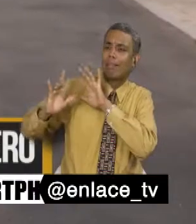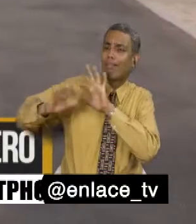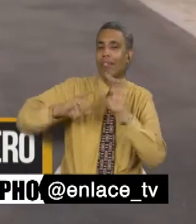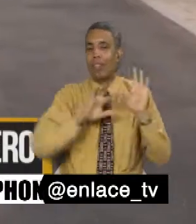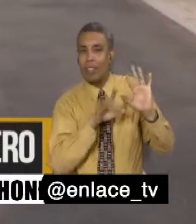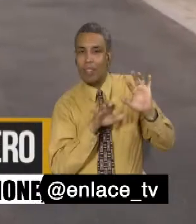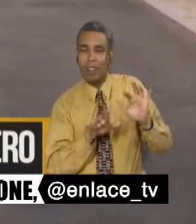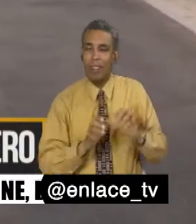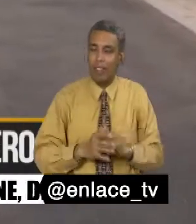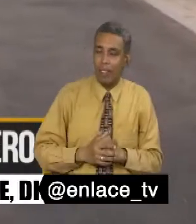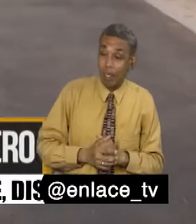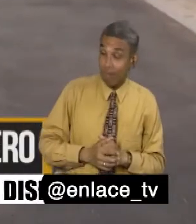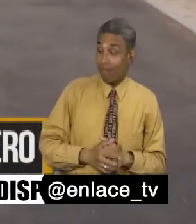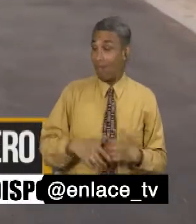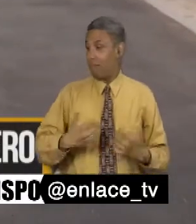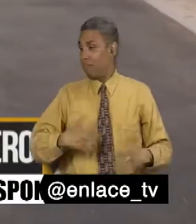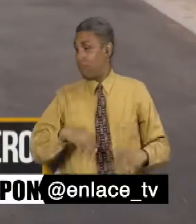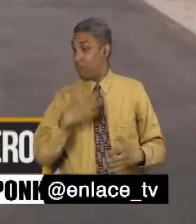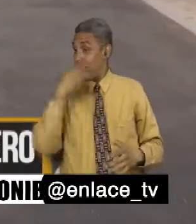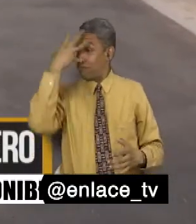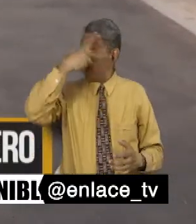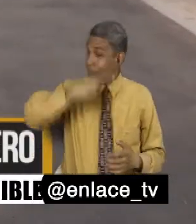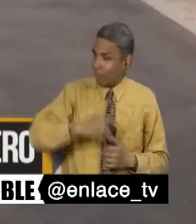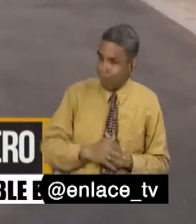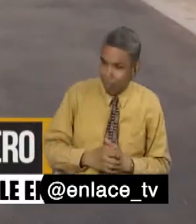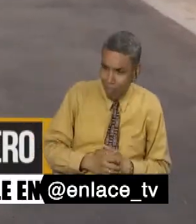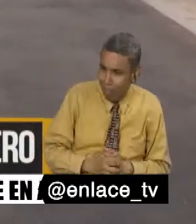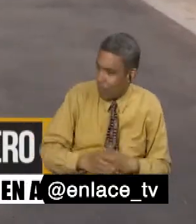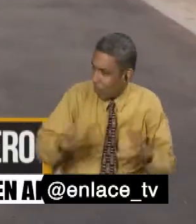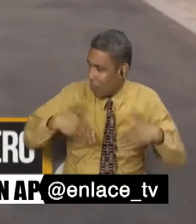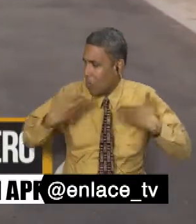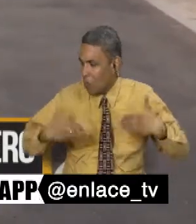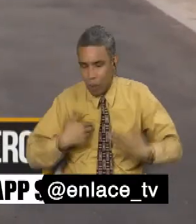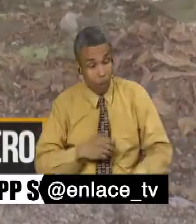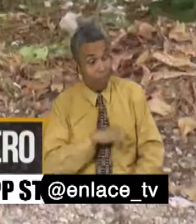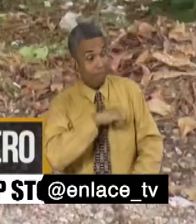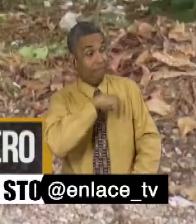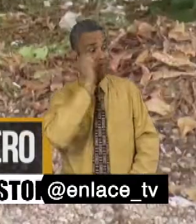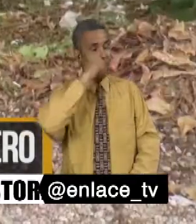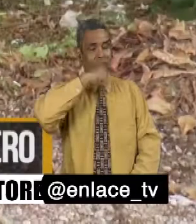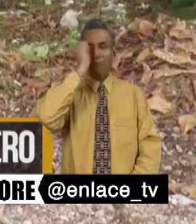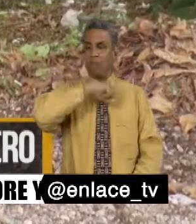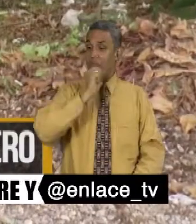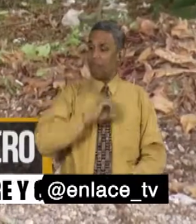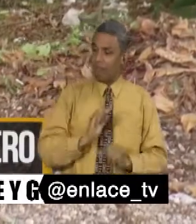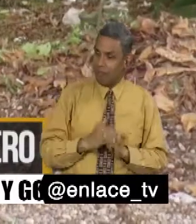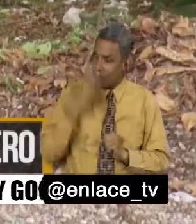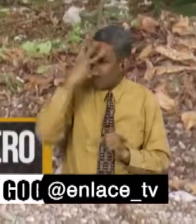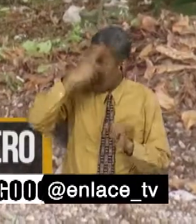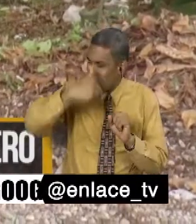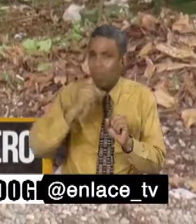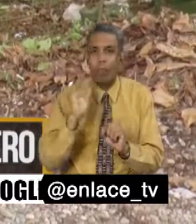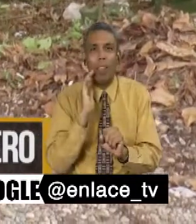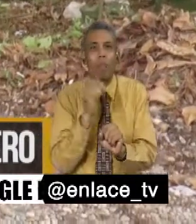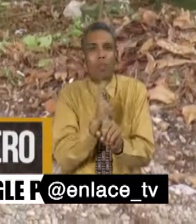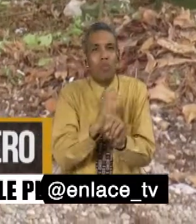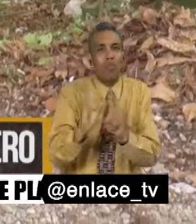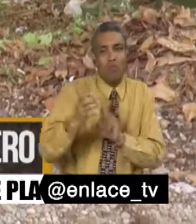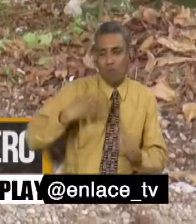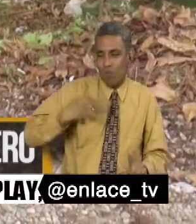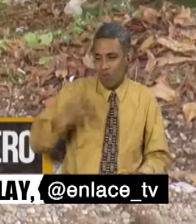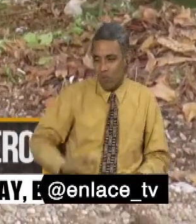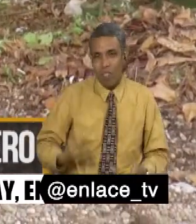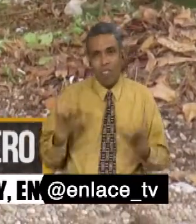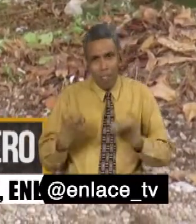seguridad, lo ven limpio, y esa es la idea, que se vuelva un sitio turístico, en completamente. Desde la Secretaría de Desarrollo pues ya